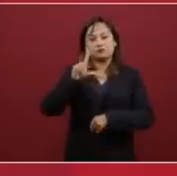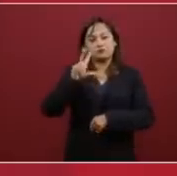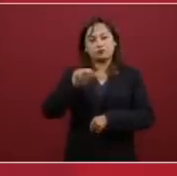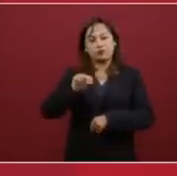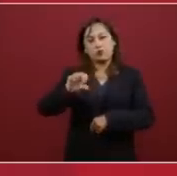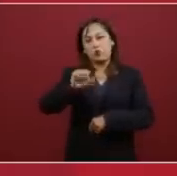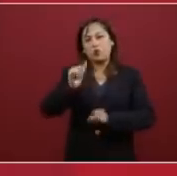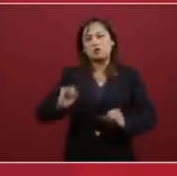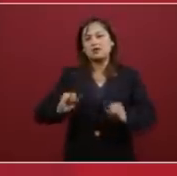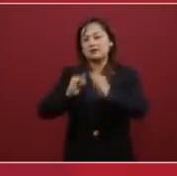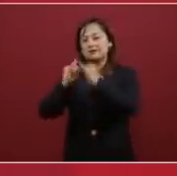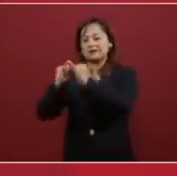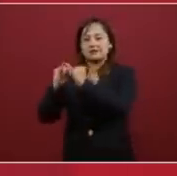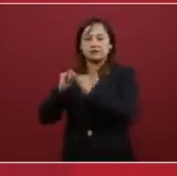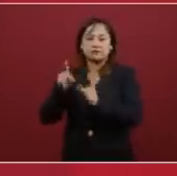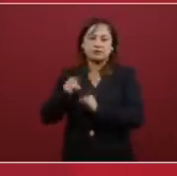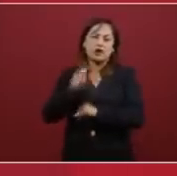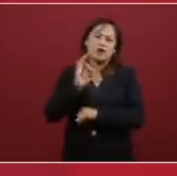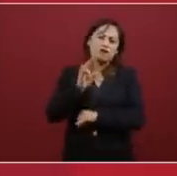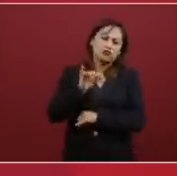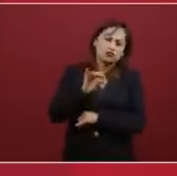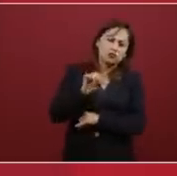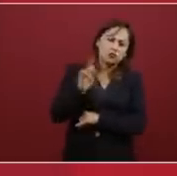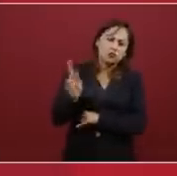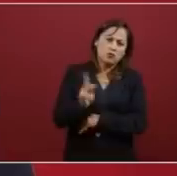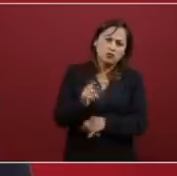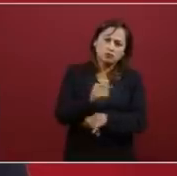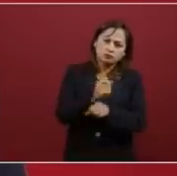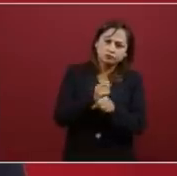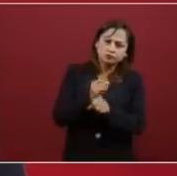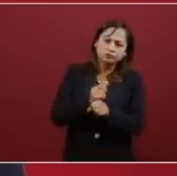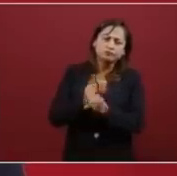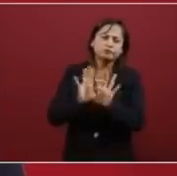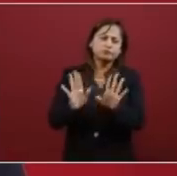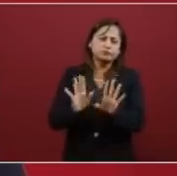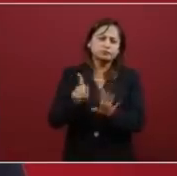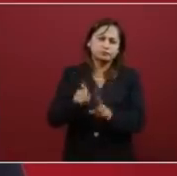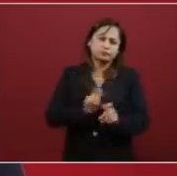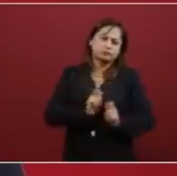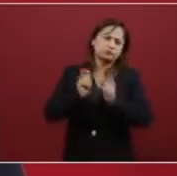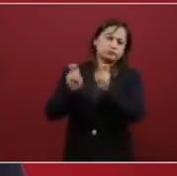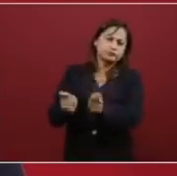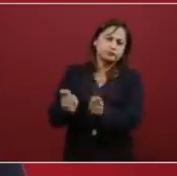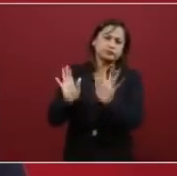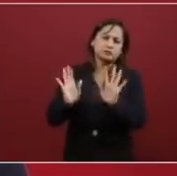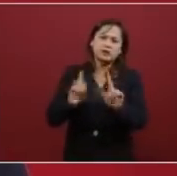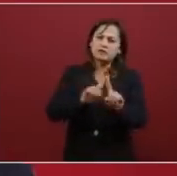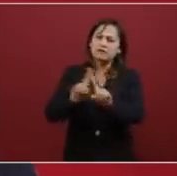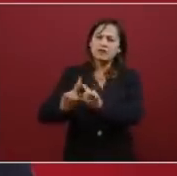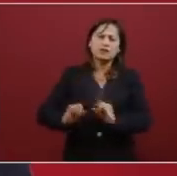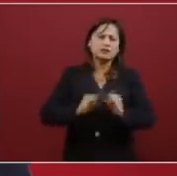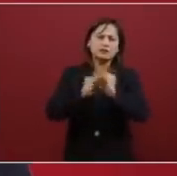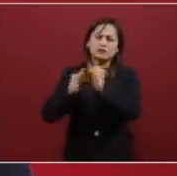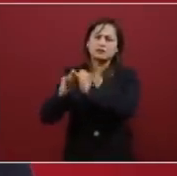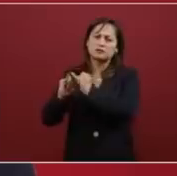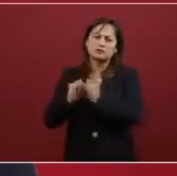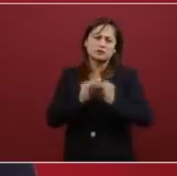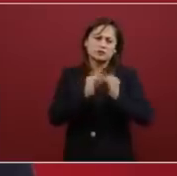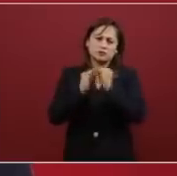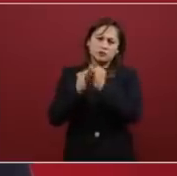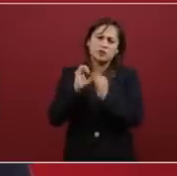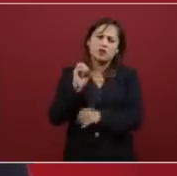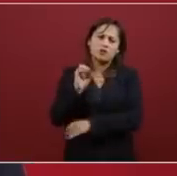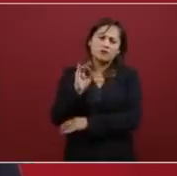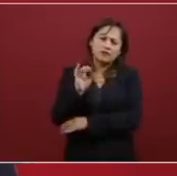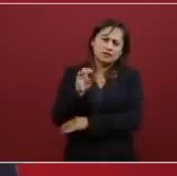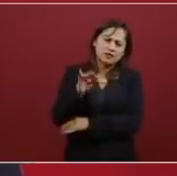la función pública y las mismas dependencias, la Oficialía Mayor de la